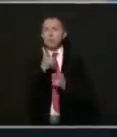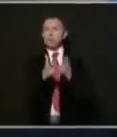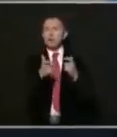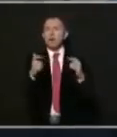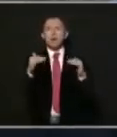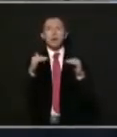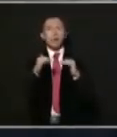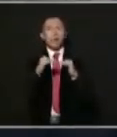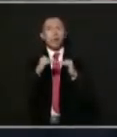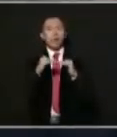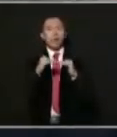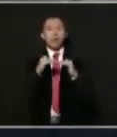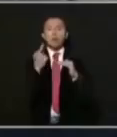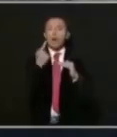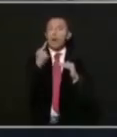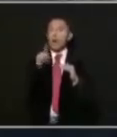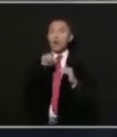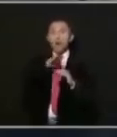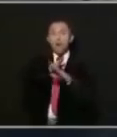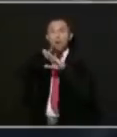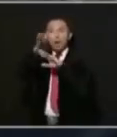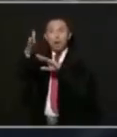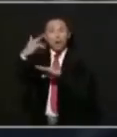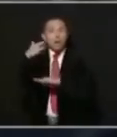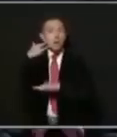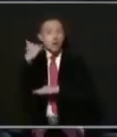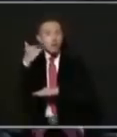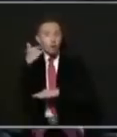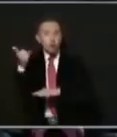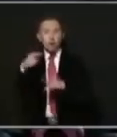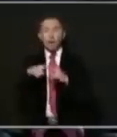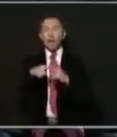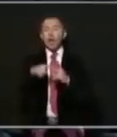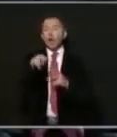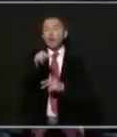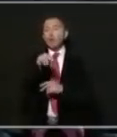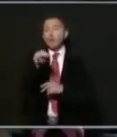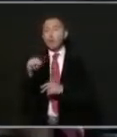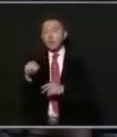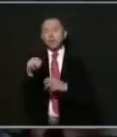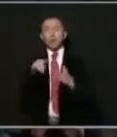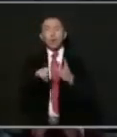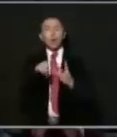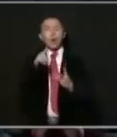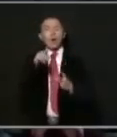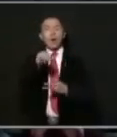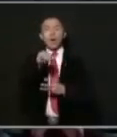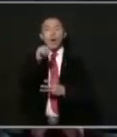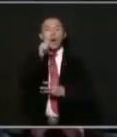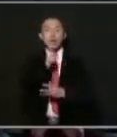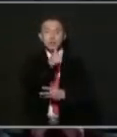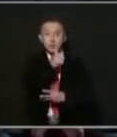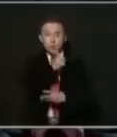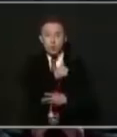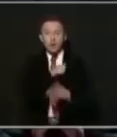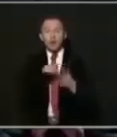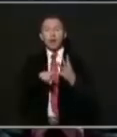en California, en Nuevo México, en Arizona, en